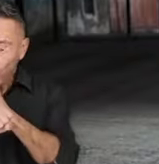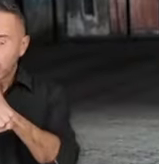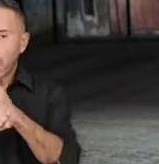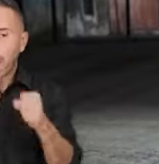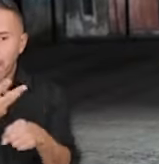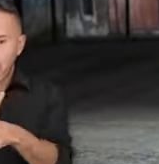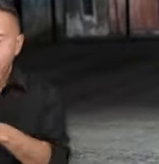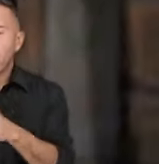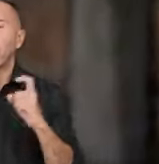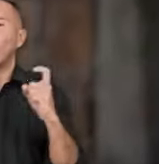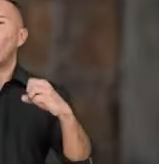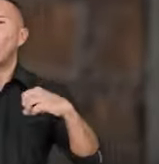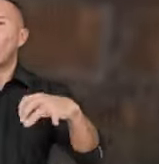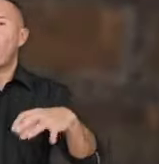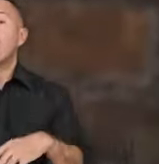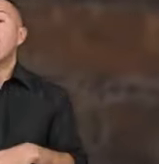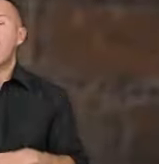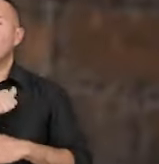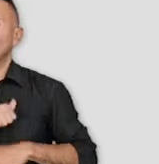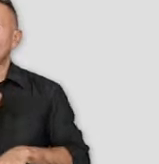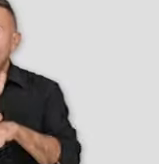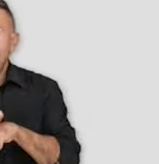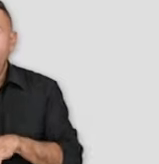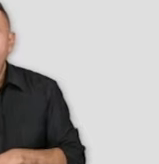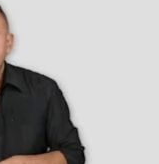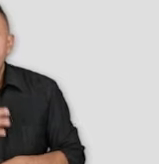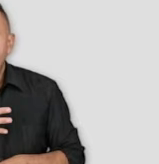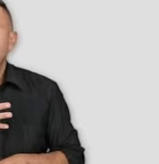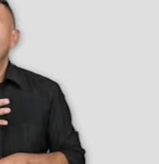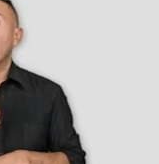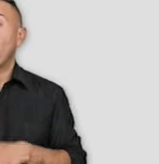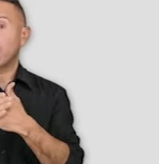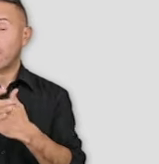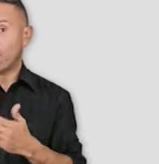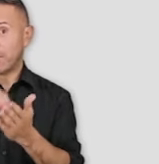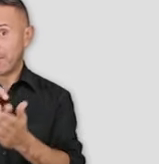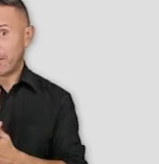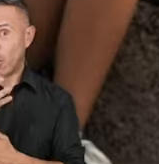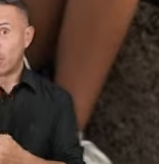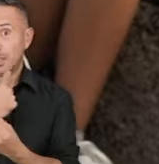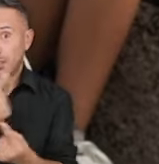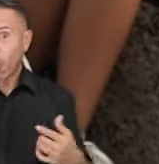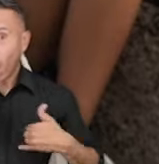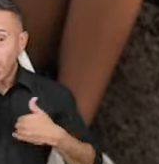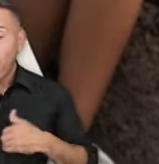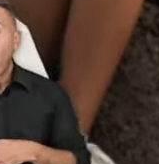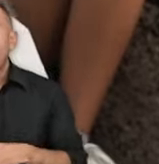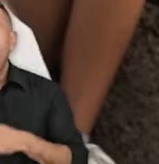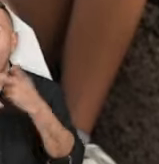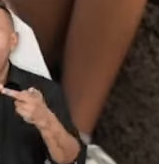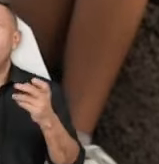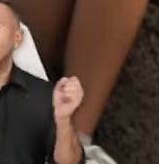más compromisos se sigan cumpliendo. Nos vemos en la consulta infantil y juvenil 2024.